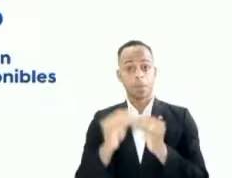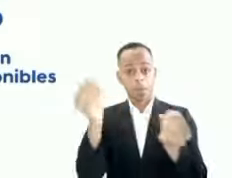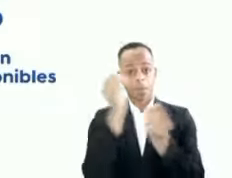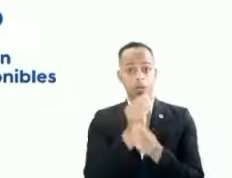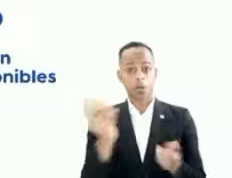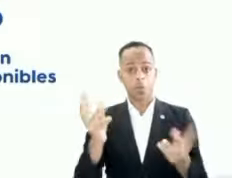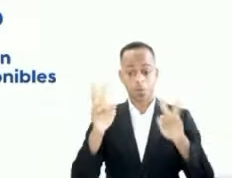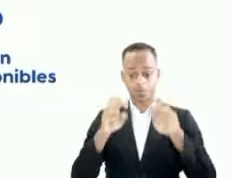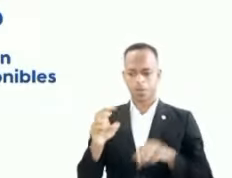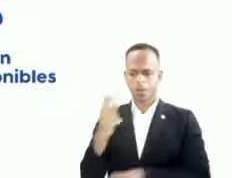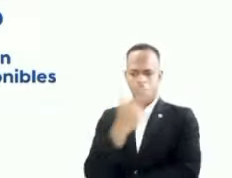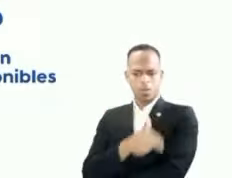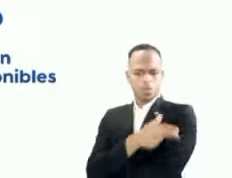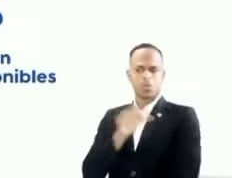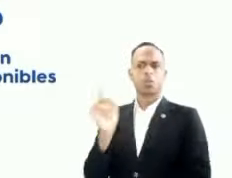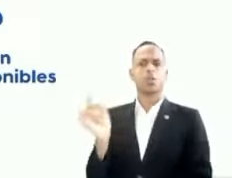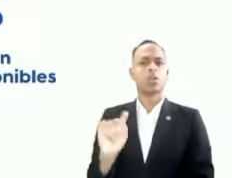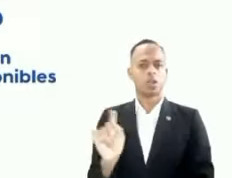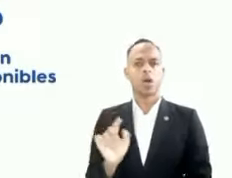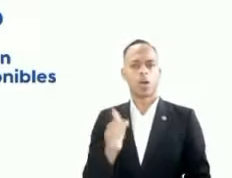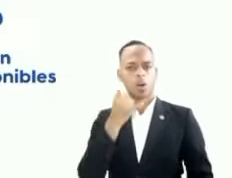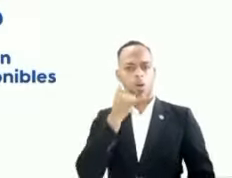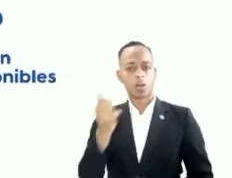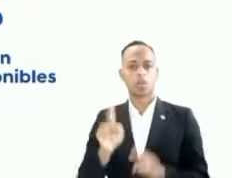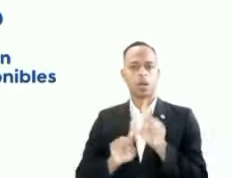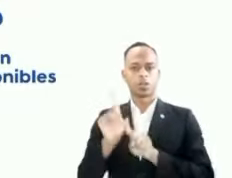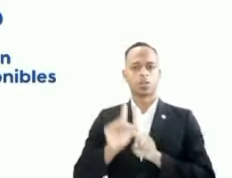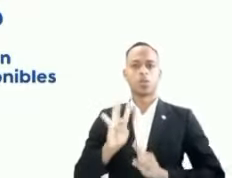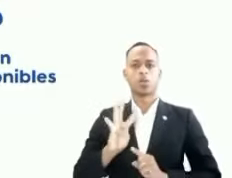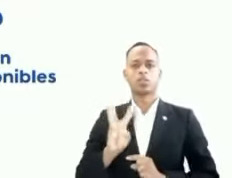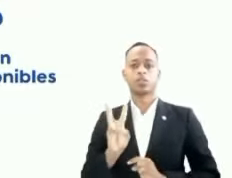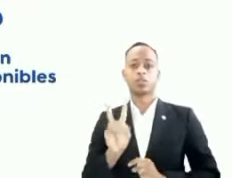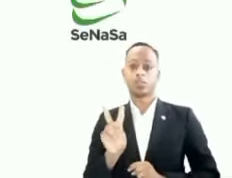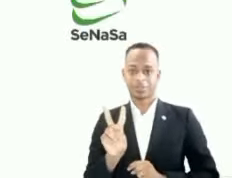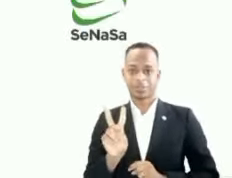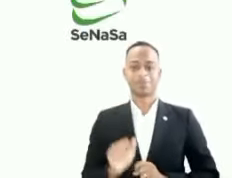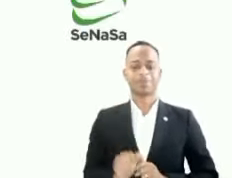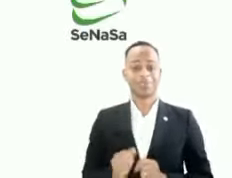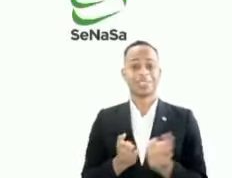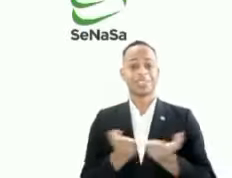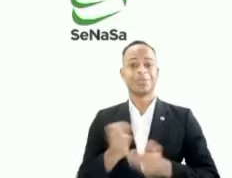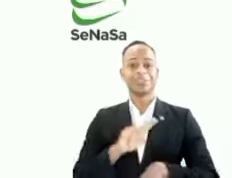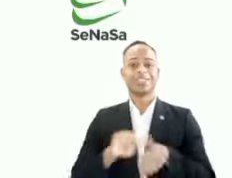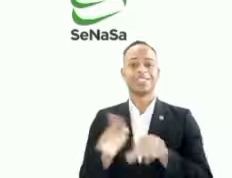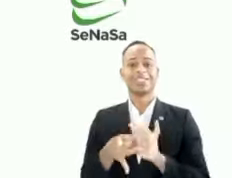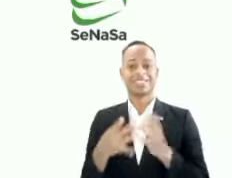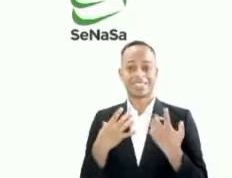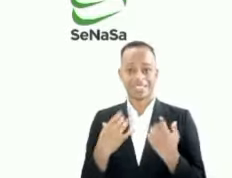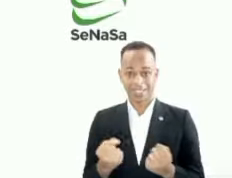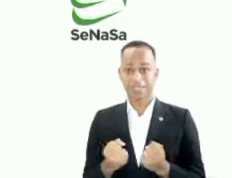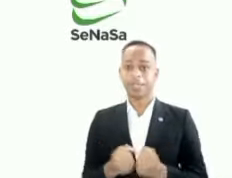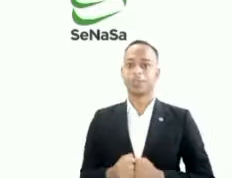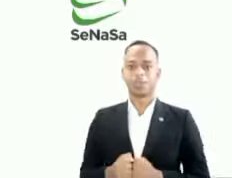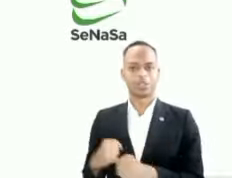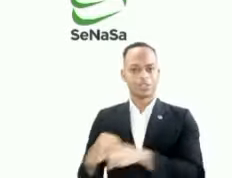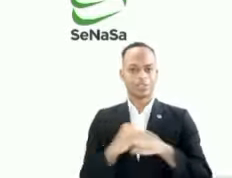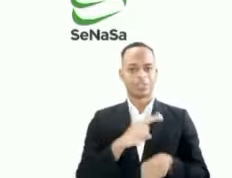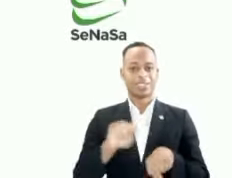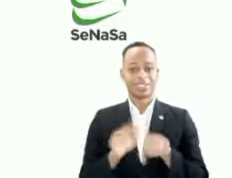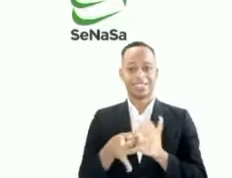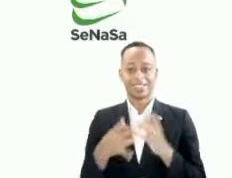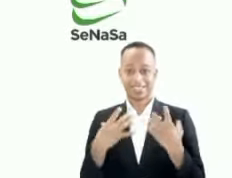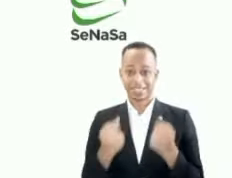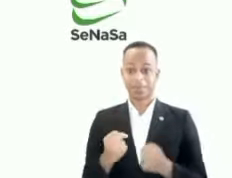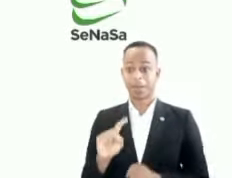información sobre los hospitales disponibles, llame a Asterisco 462. Servicio Nacional de Salud, Seguro Nacional